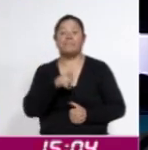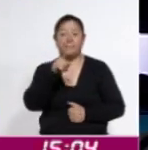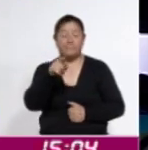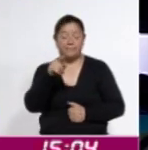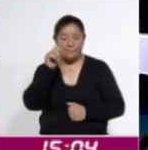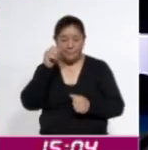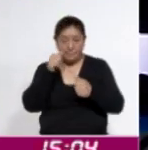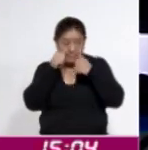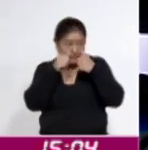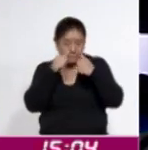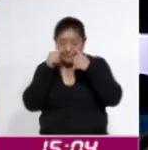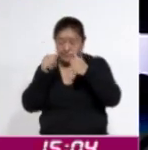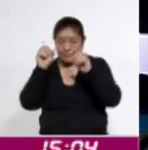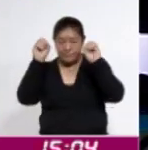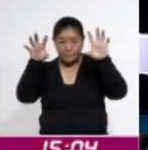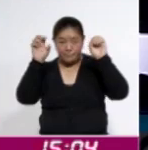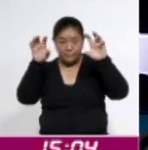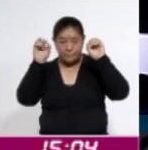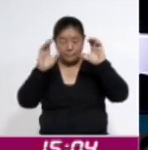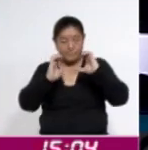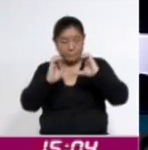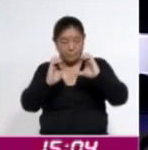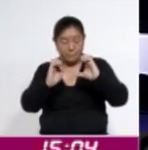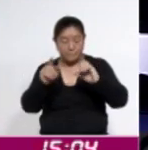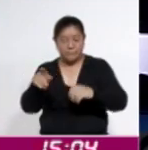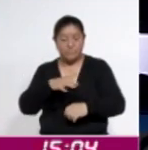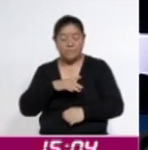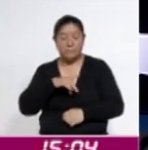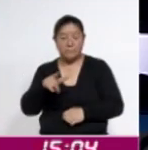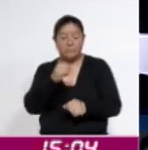alertas de la falsa información, de